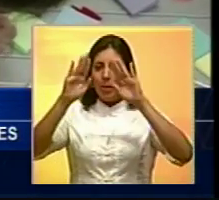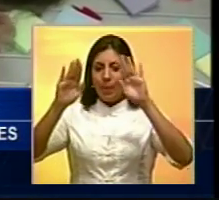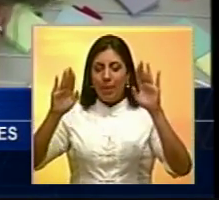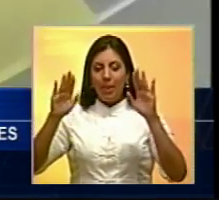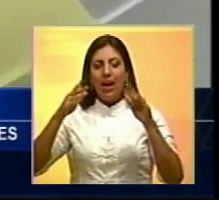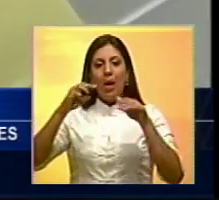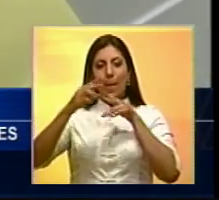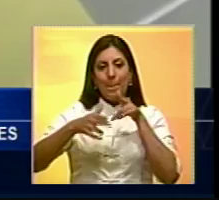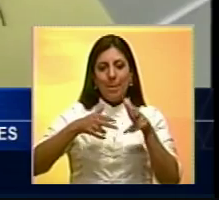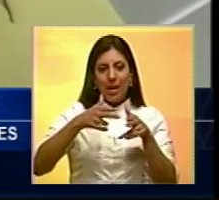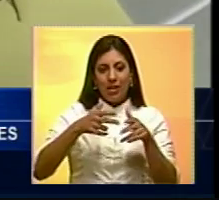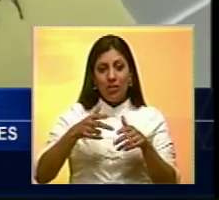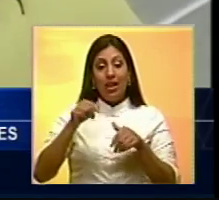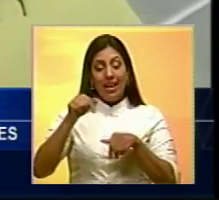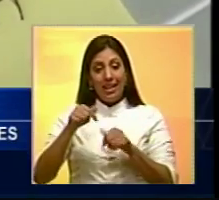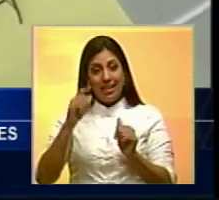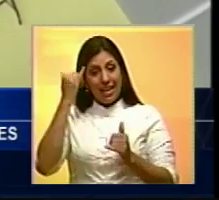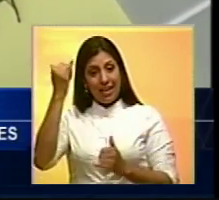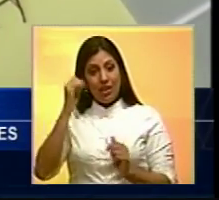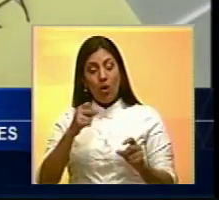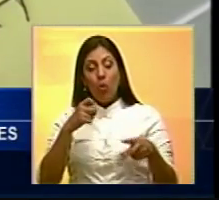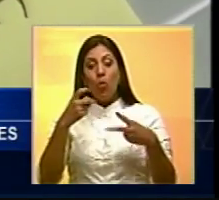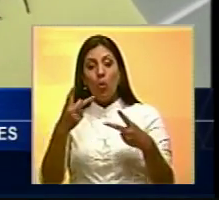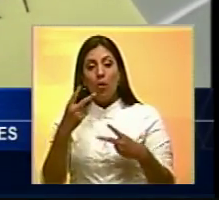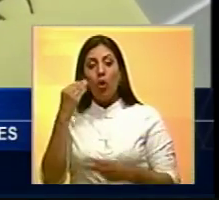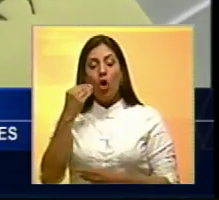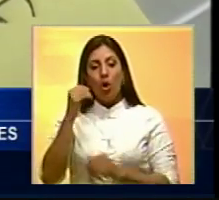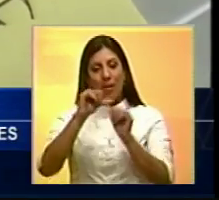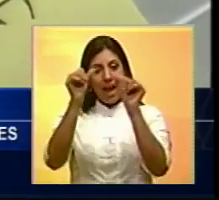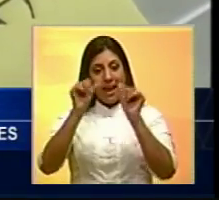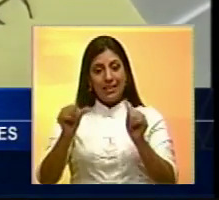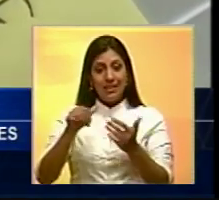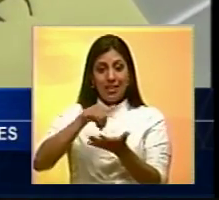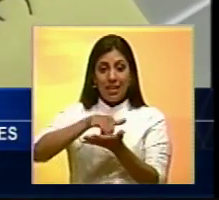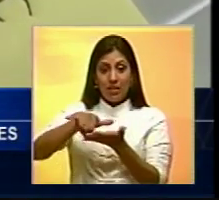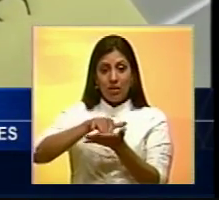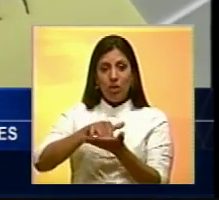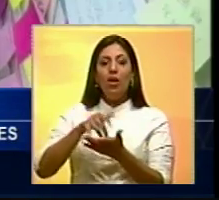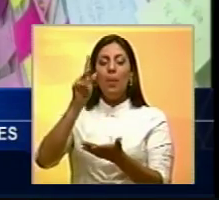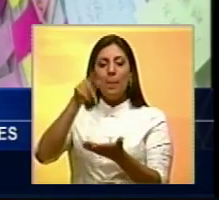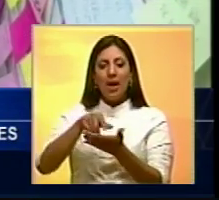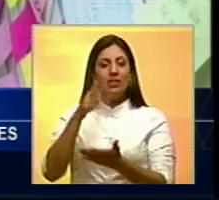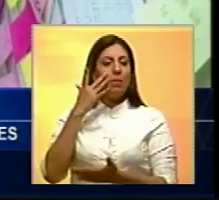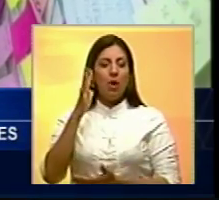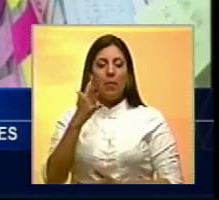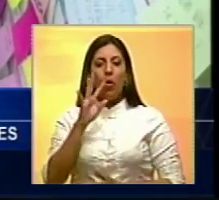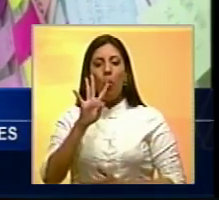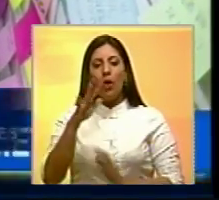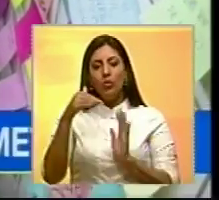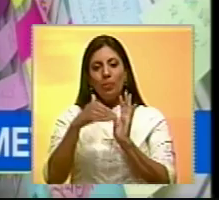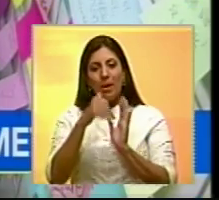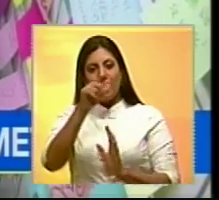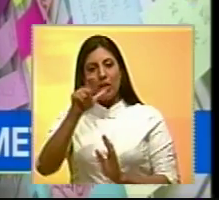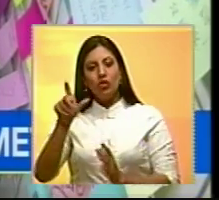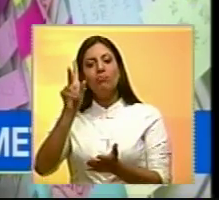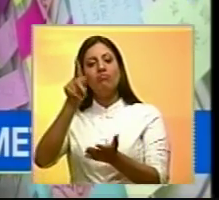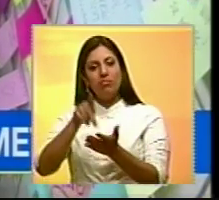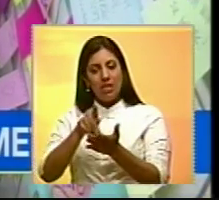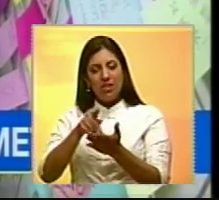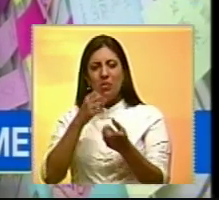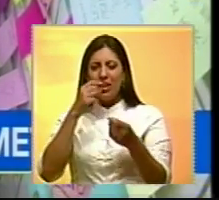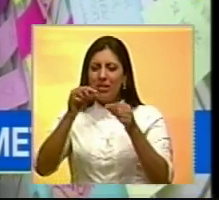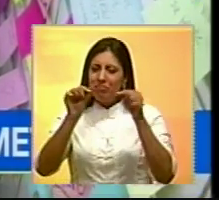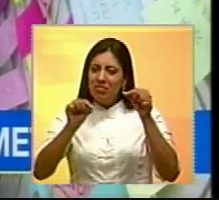del subterráneo. En esta iniciativa, creada por un joven artista neoyorquino, han participado al menos 4.000 personas que dirán